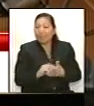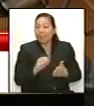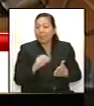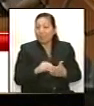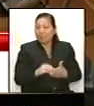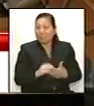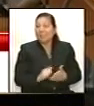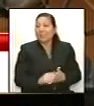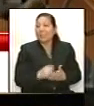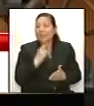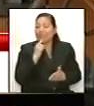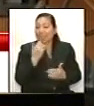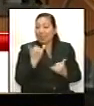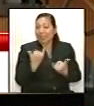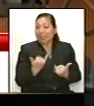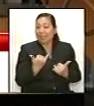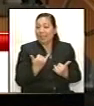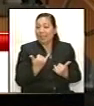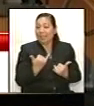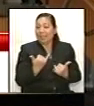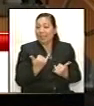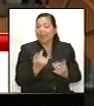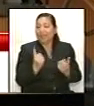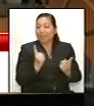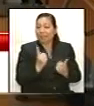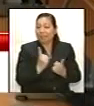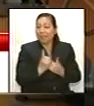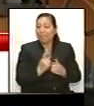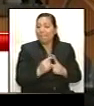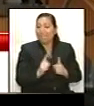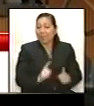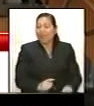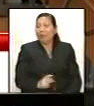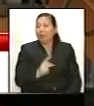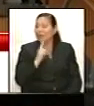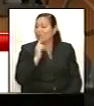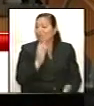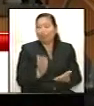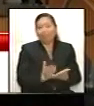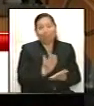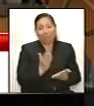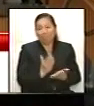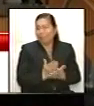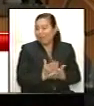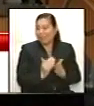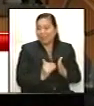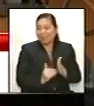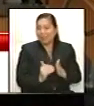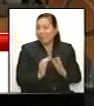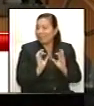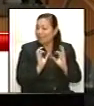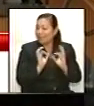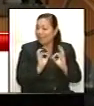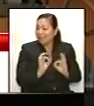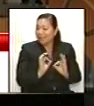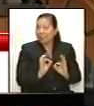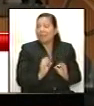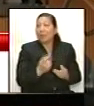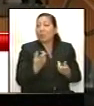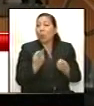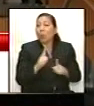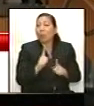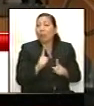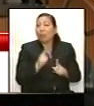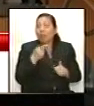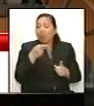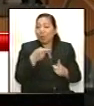de la policía, ahí se internamente. Pero es un problema muchísimo mayor a exactamente el caso puntual sobre